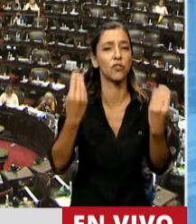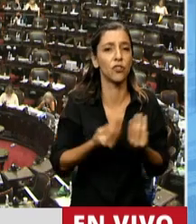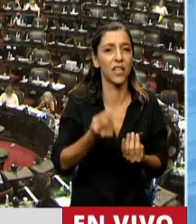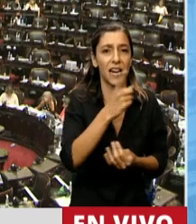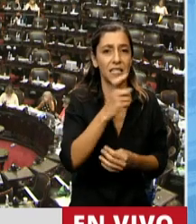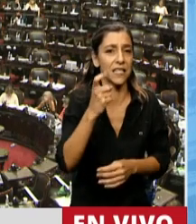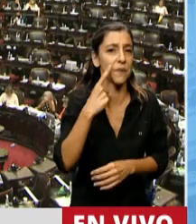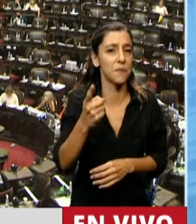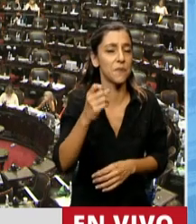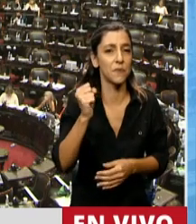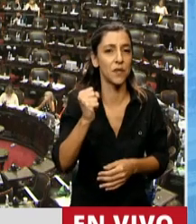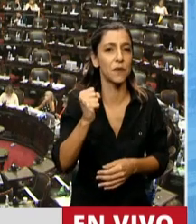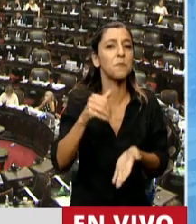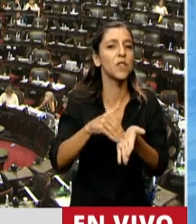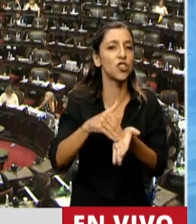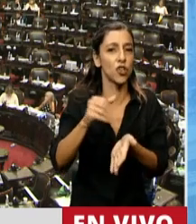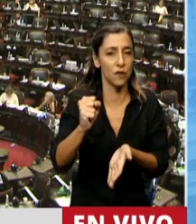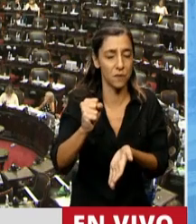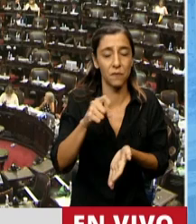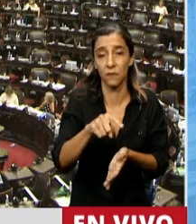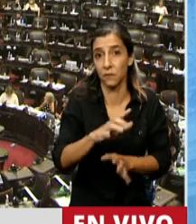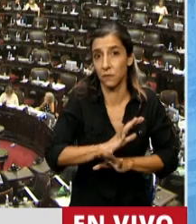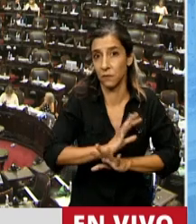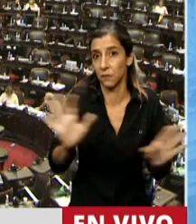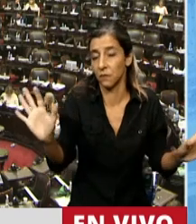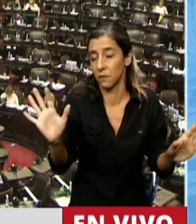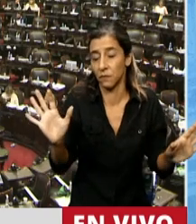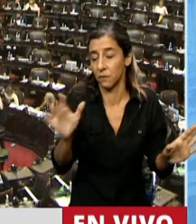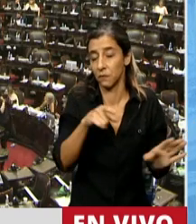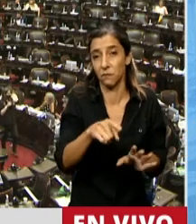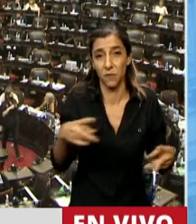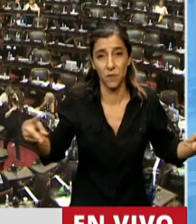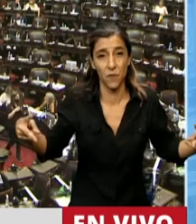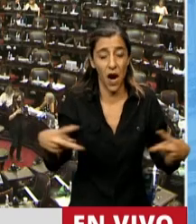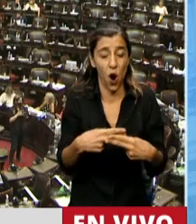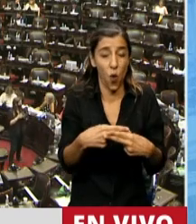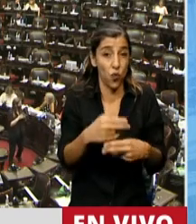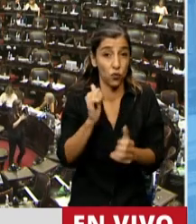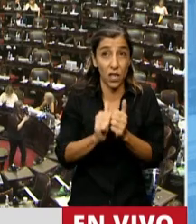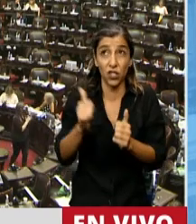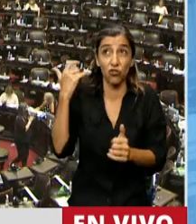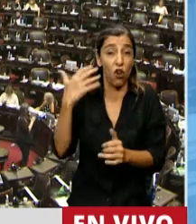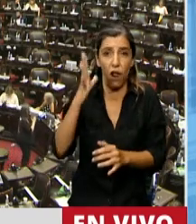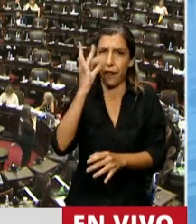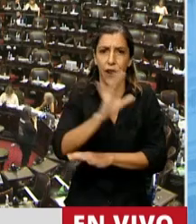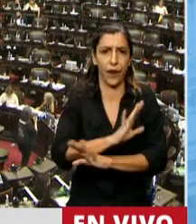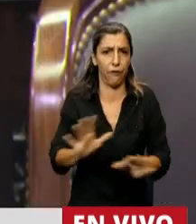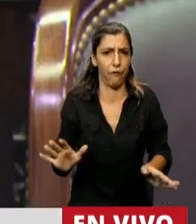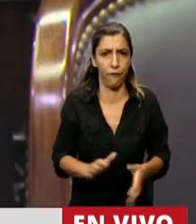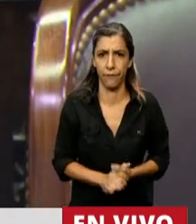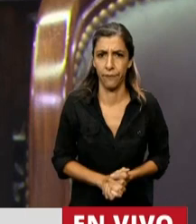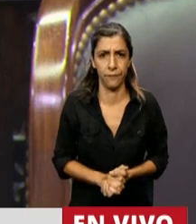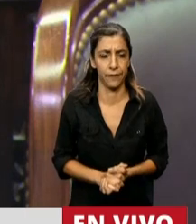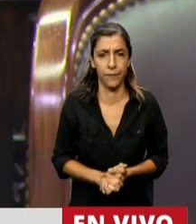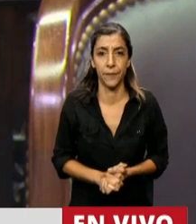de pesos en uno de los más fenomenales ajustes jubilatorios que se han visto en la Argentina. Quiero que